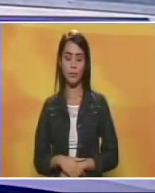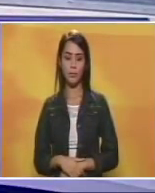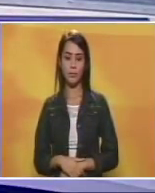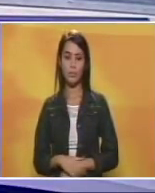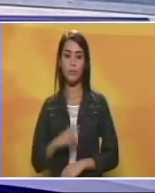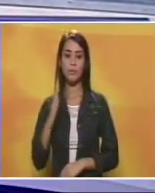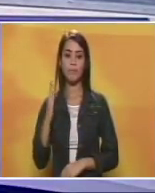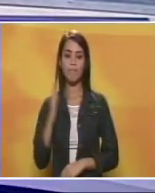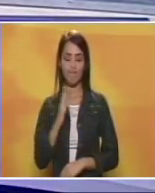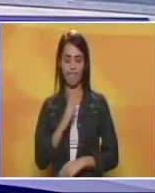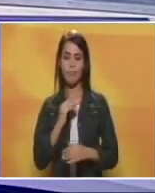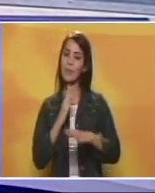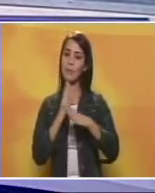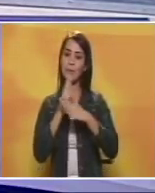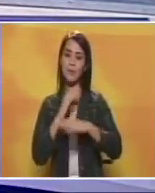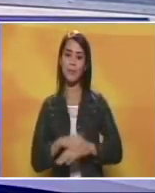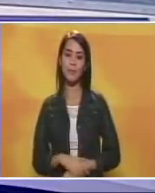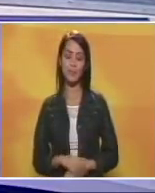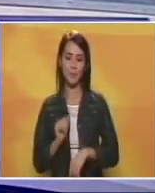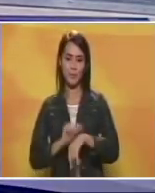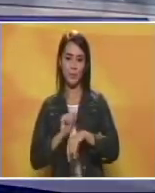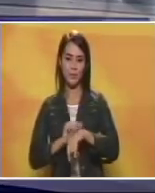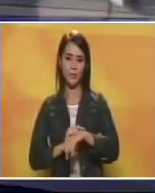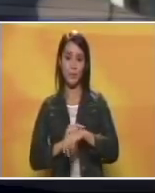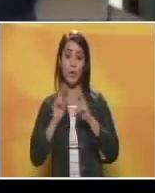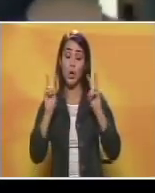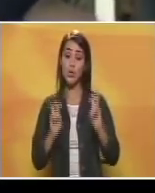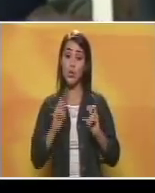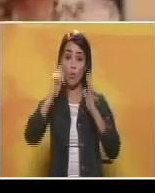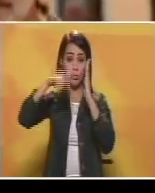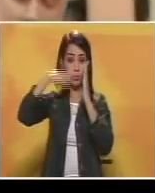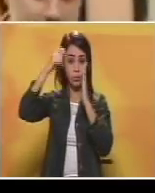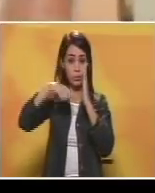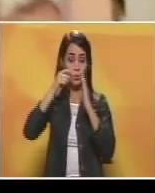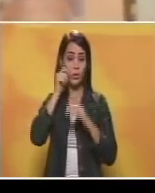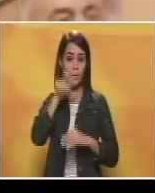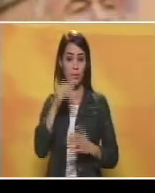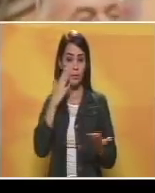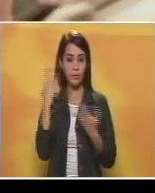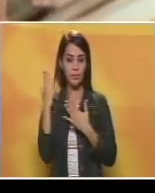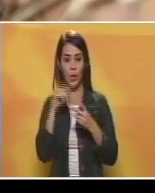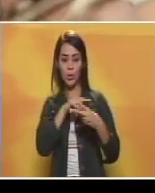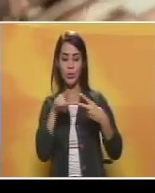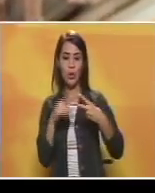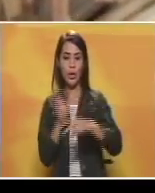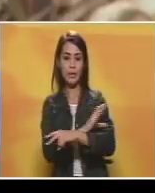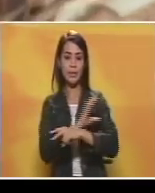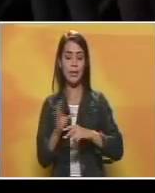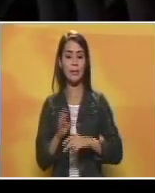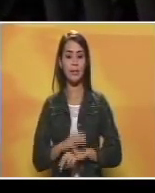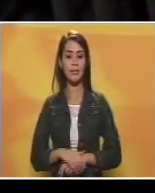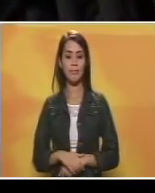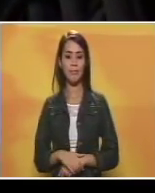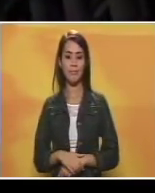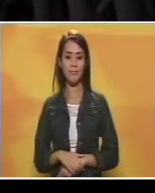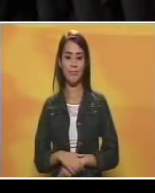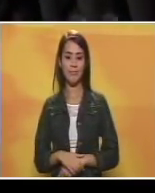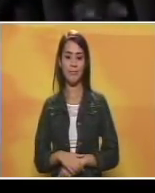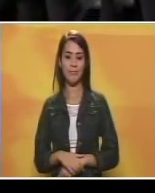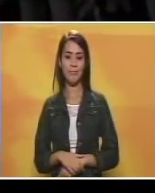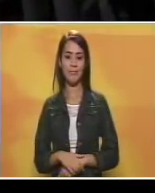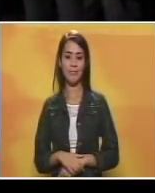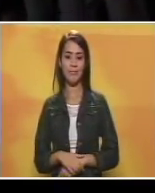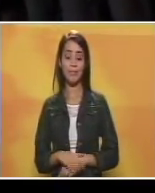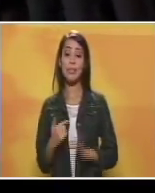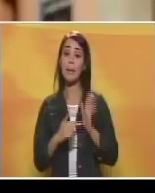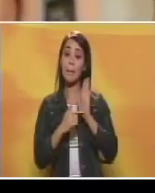Es momento de hacer una nueva pausa y en breve, nuevo video. Gianluca Basci junto a Sebastián Yatra